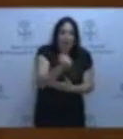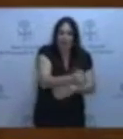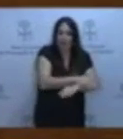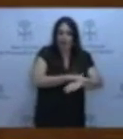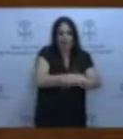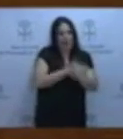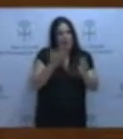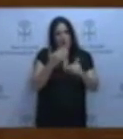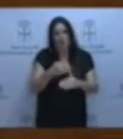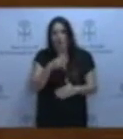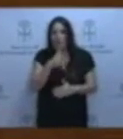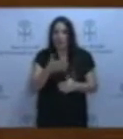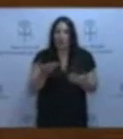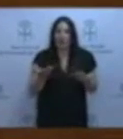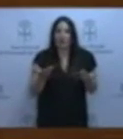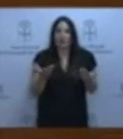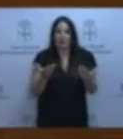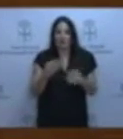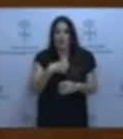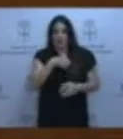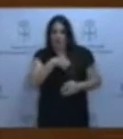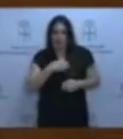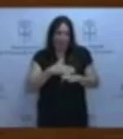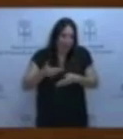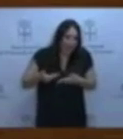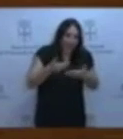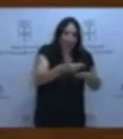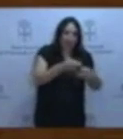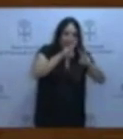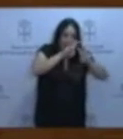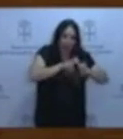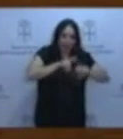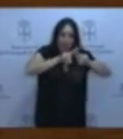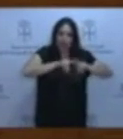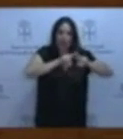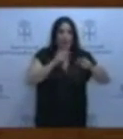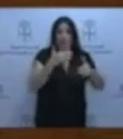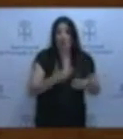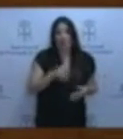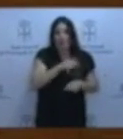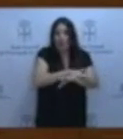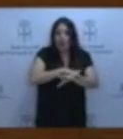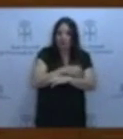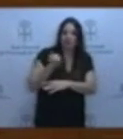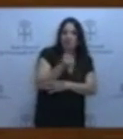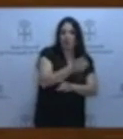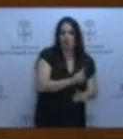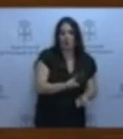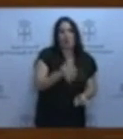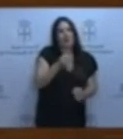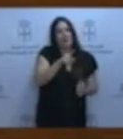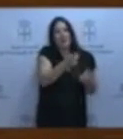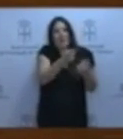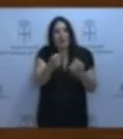no tenía funcionarios que le ayudasen en esa información, ¿no? En ese análisis de la información. Y falta también una